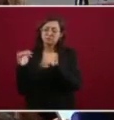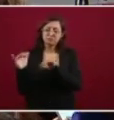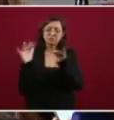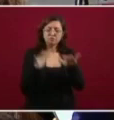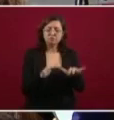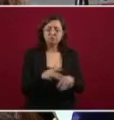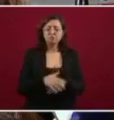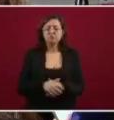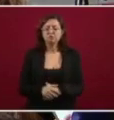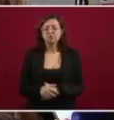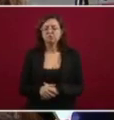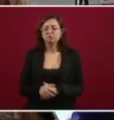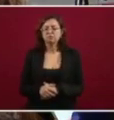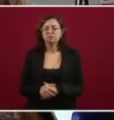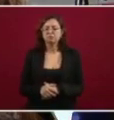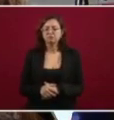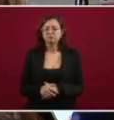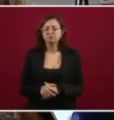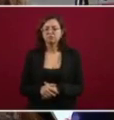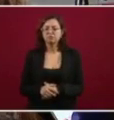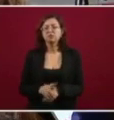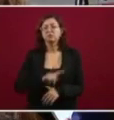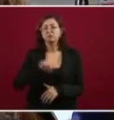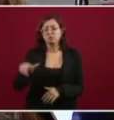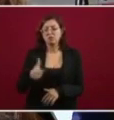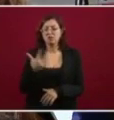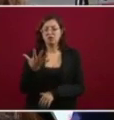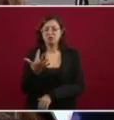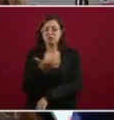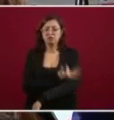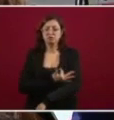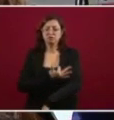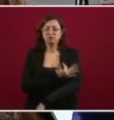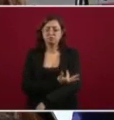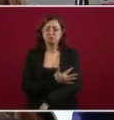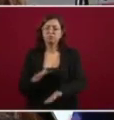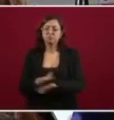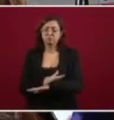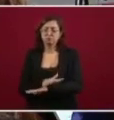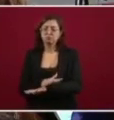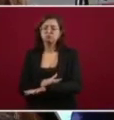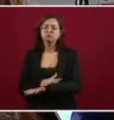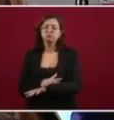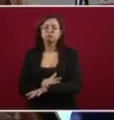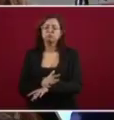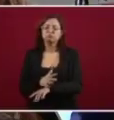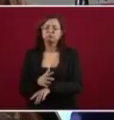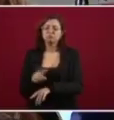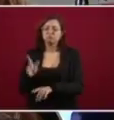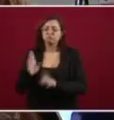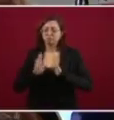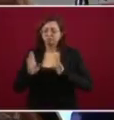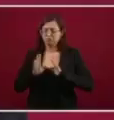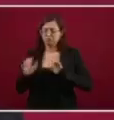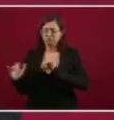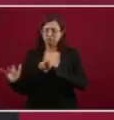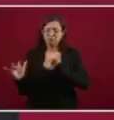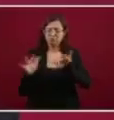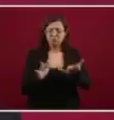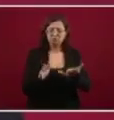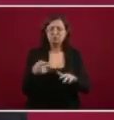las 7, a las 17 horas se movilizan las fuerzas del ejército,